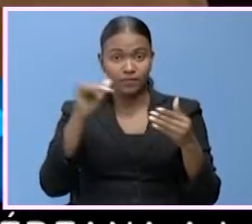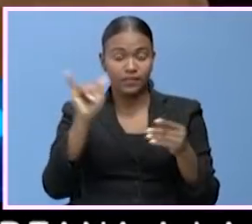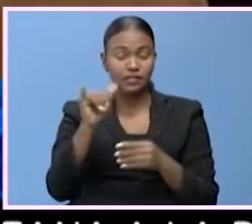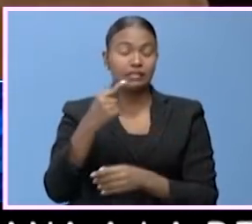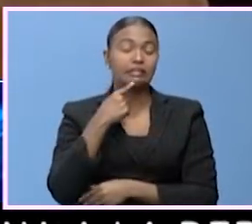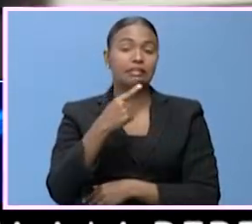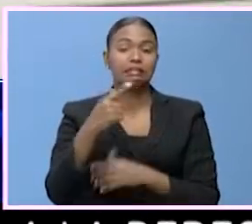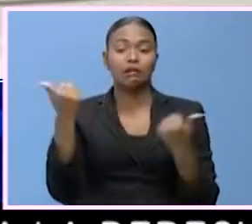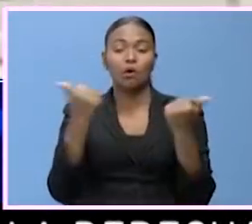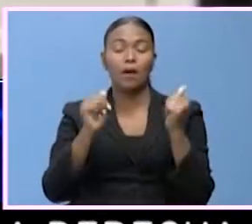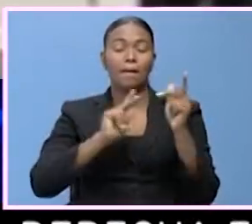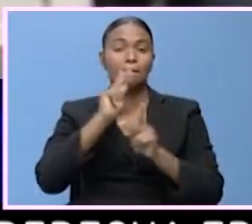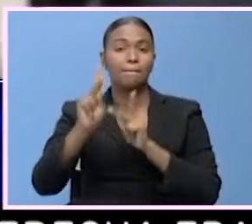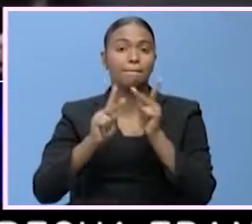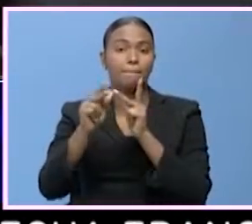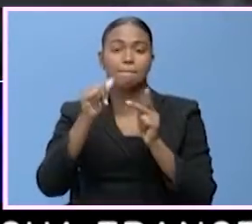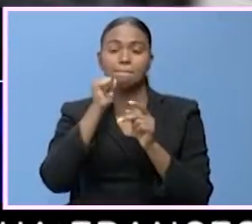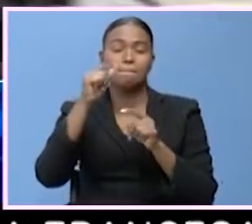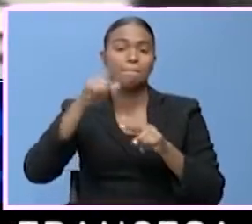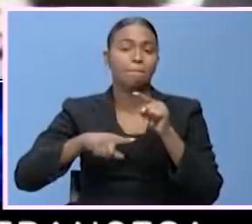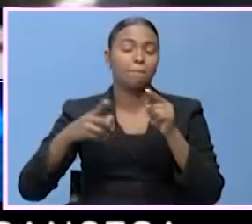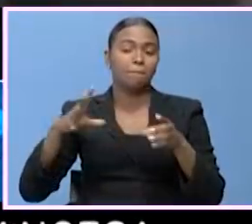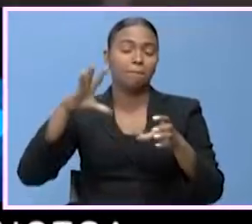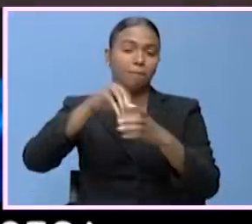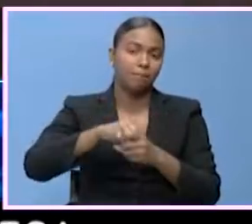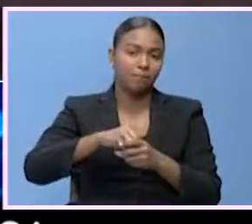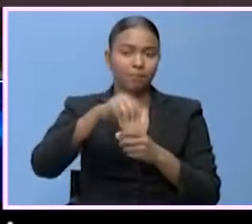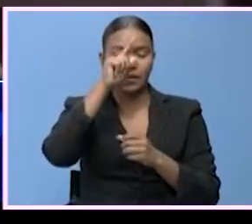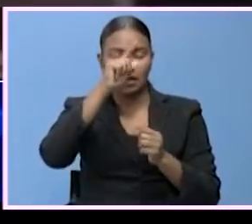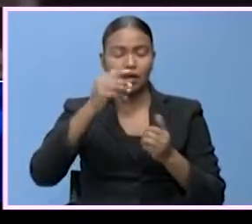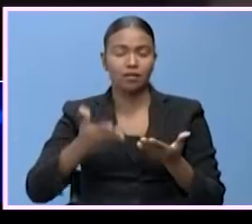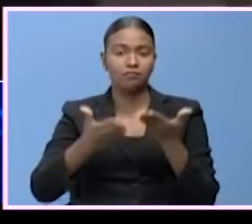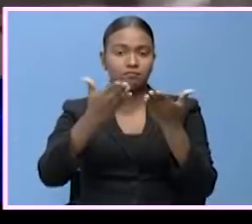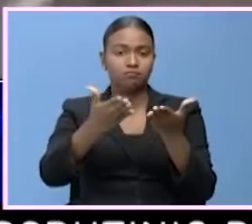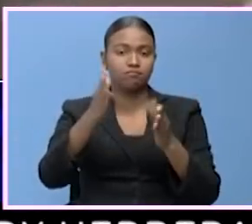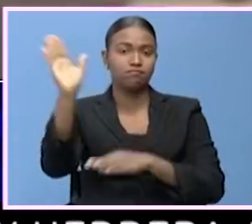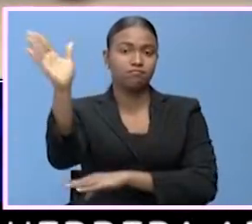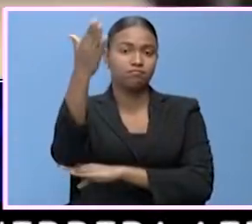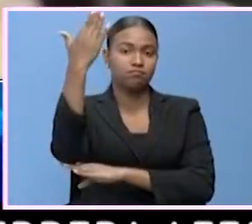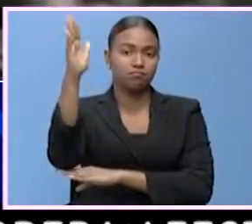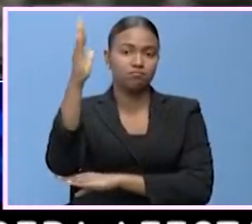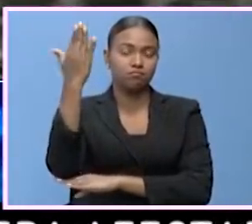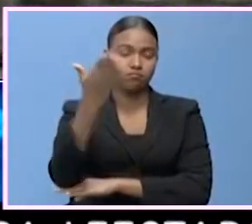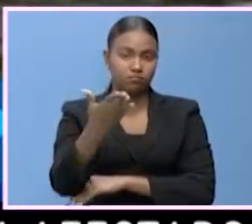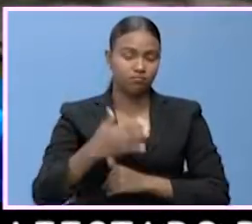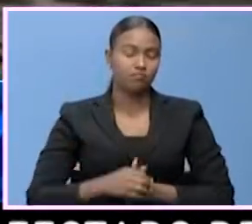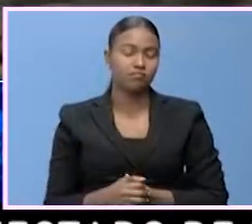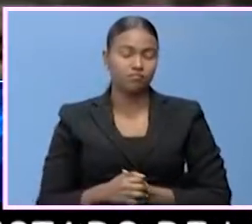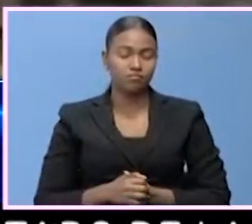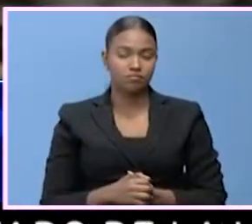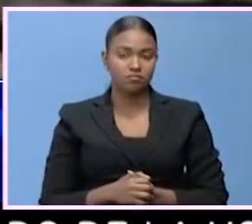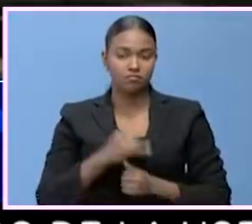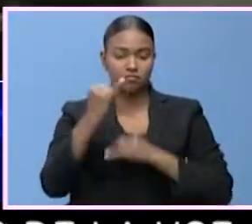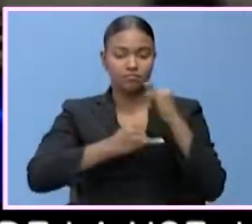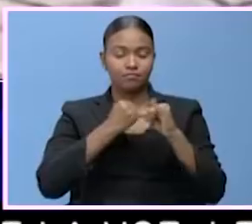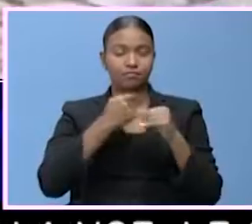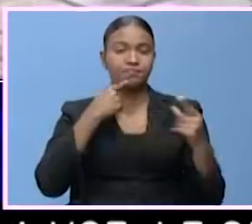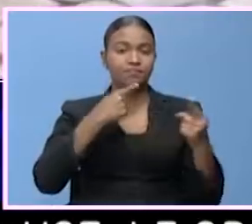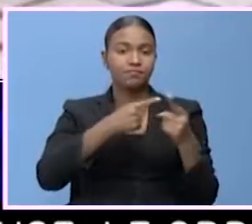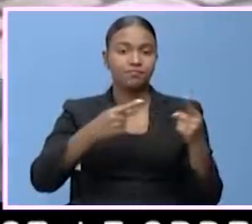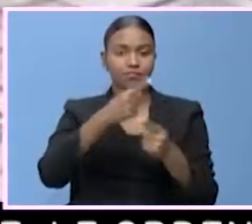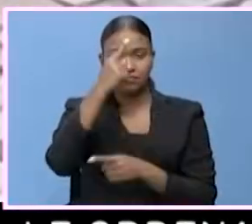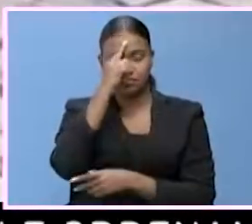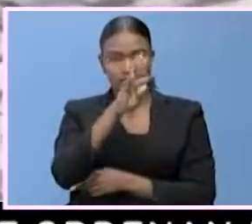que ningún candidato haya emergido para llevar la bandera conservadora. En las internacionales,